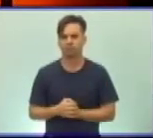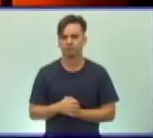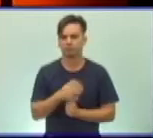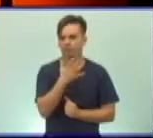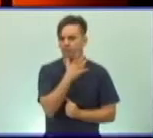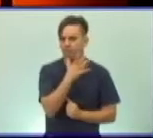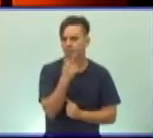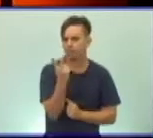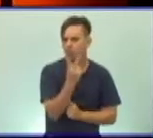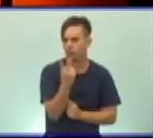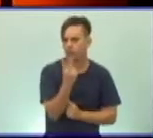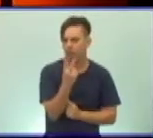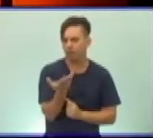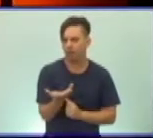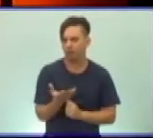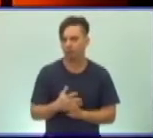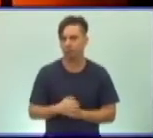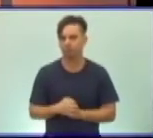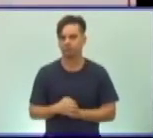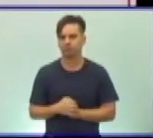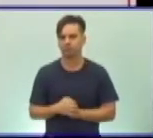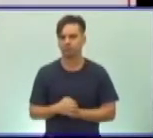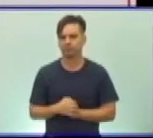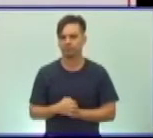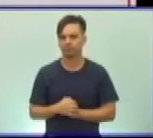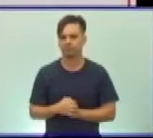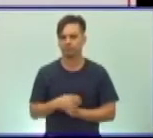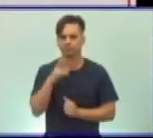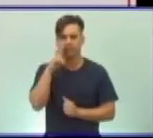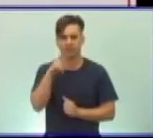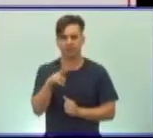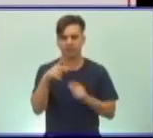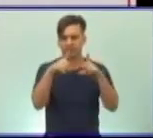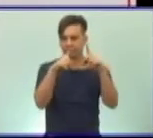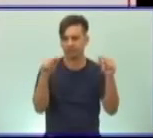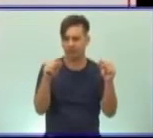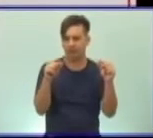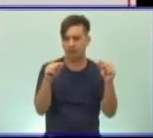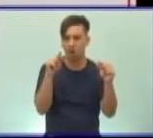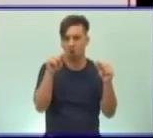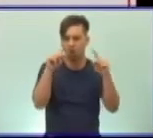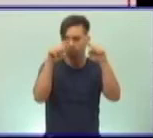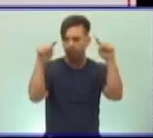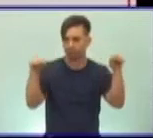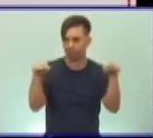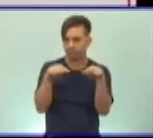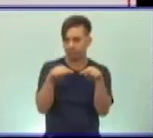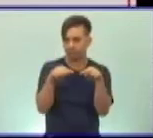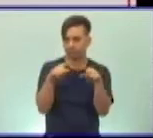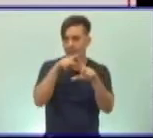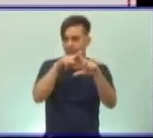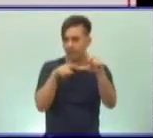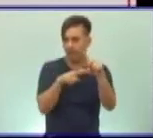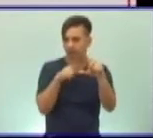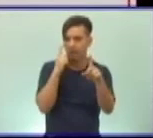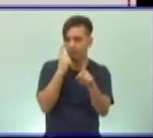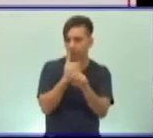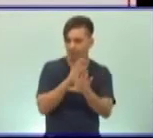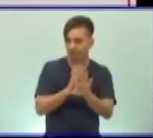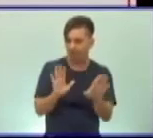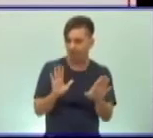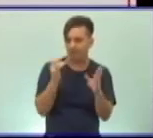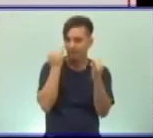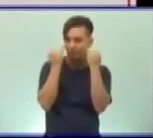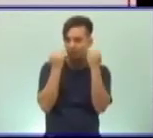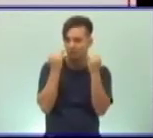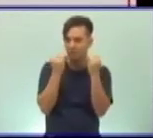proporcionales. Si me ubico en esos triángulos específicamente y en los ángulos que encontré,